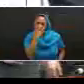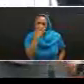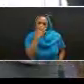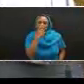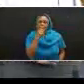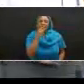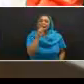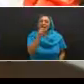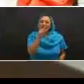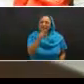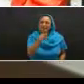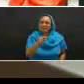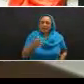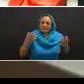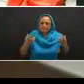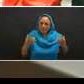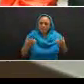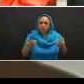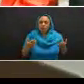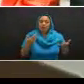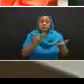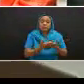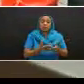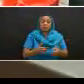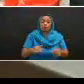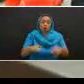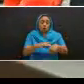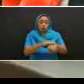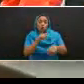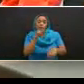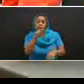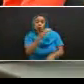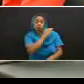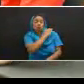ese peso que has traído sobre tus hombros,